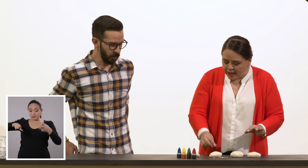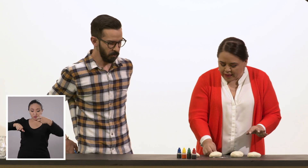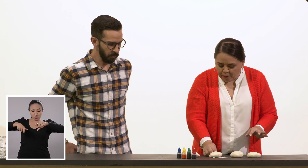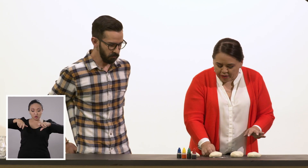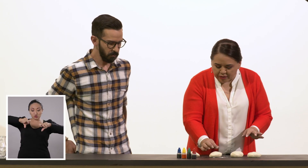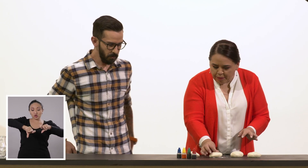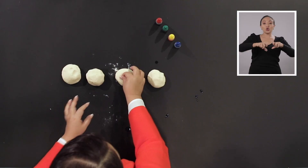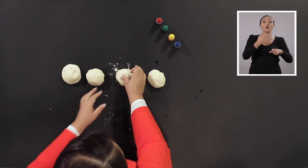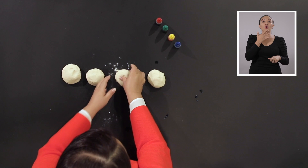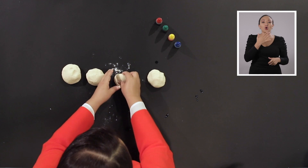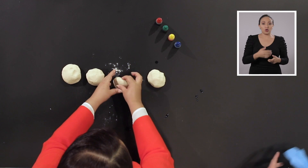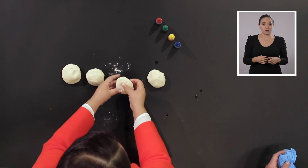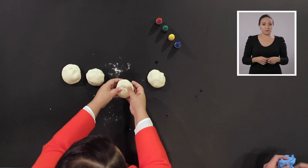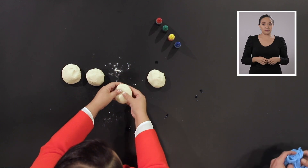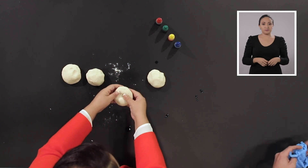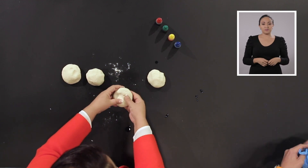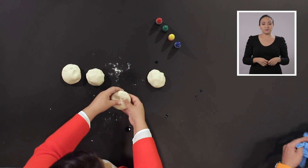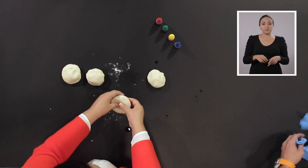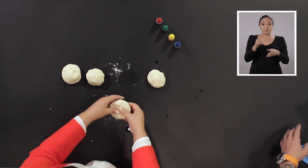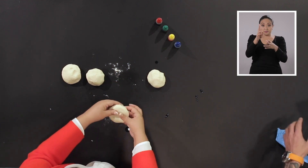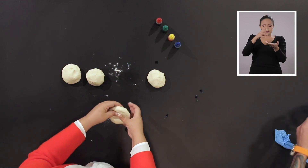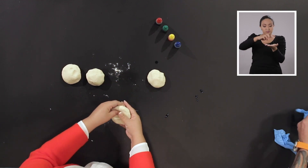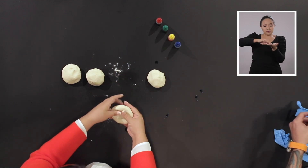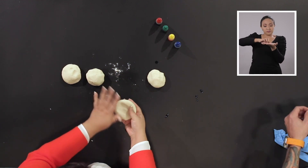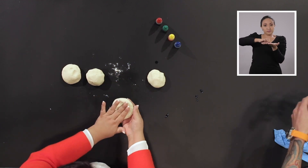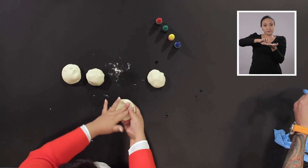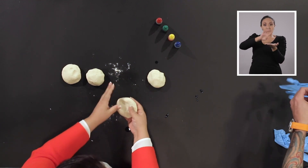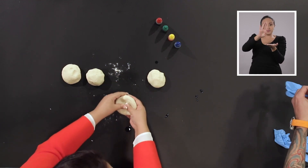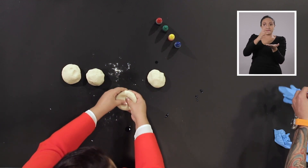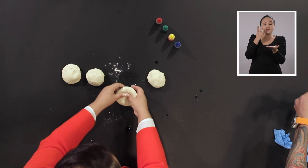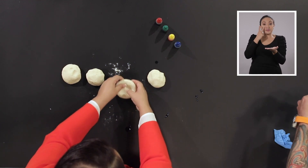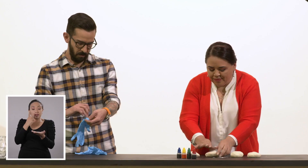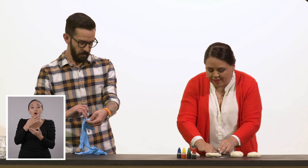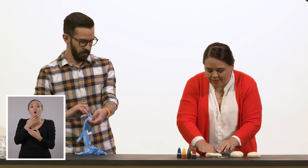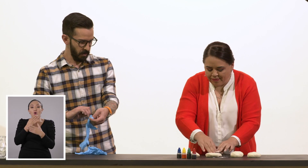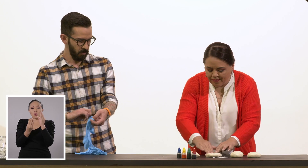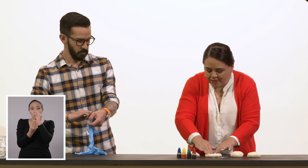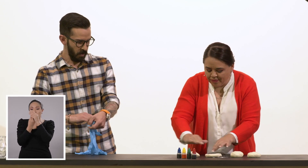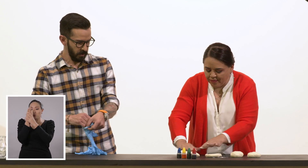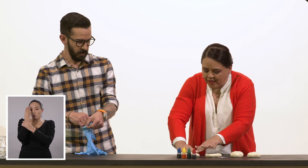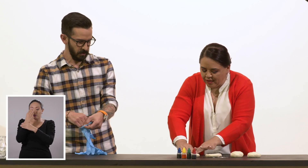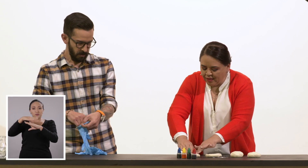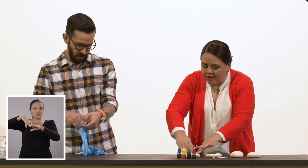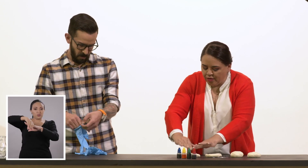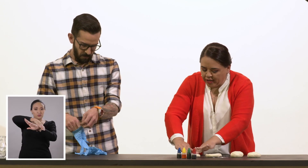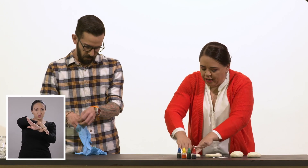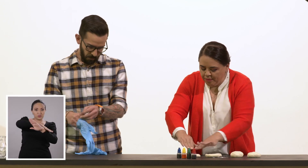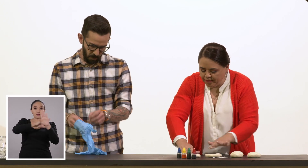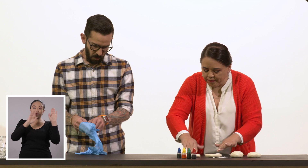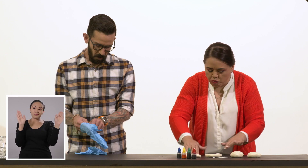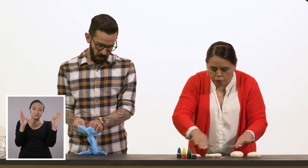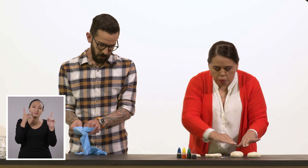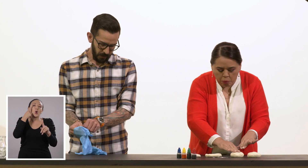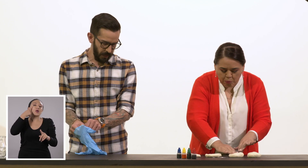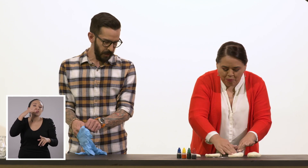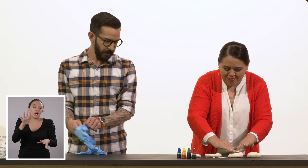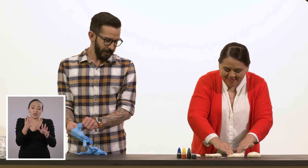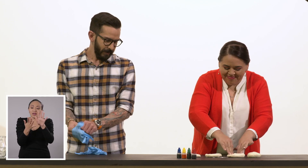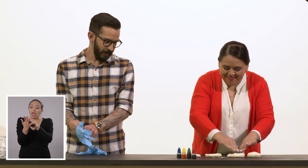Vamos a ponerle color. De acuerdo. Te propongo que hagamos dos colores. Si es que vamos a poner color, yo me voy a poner los guantes porque